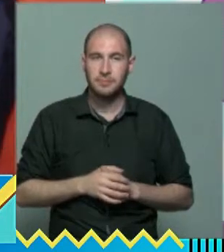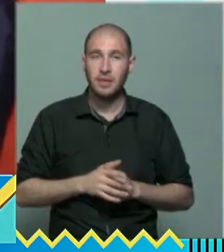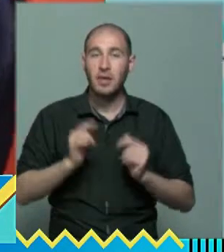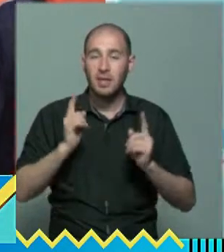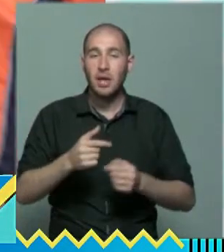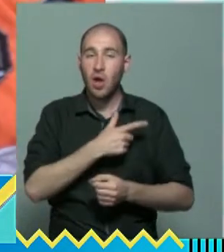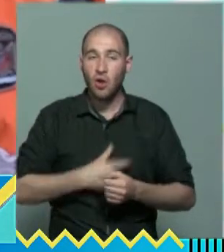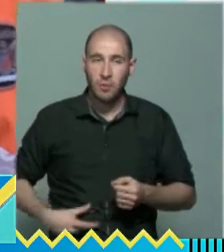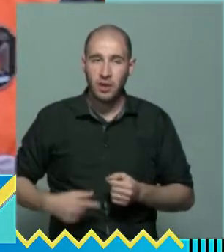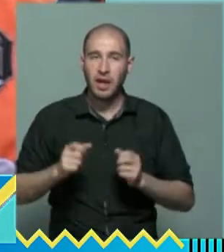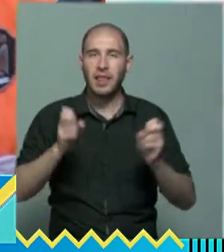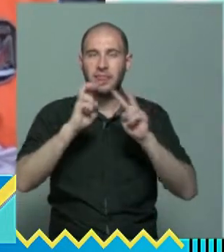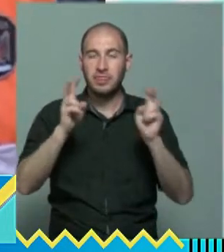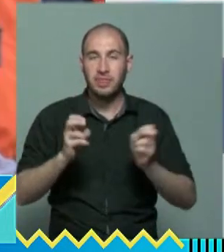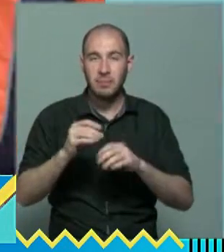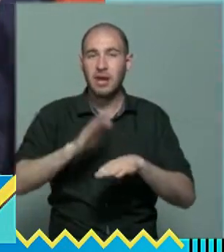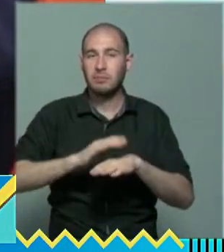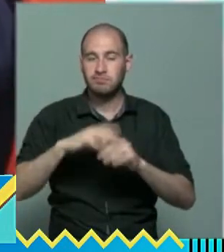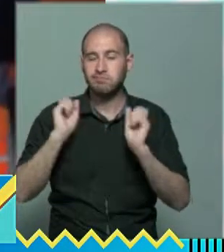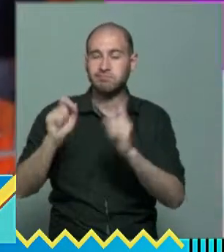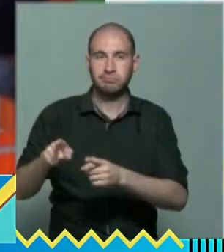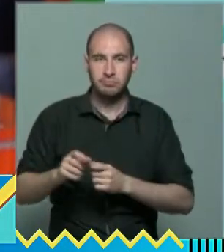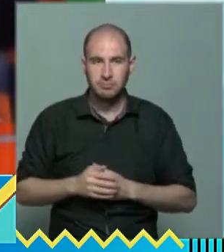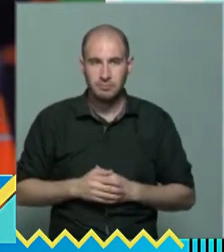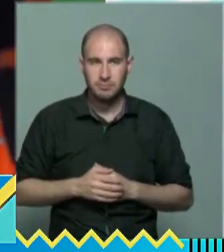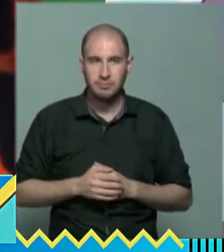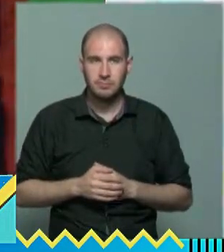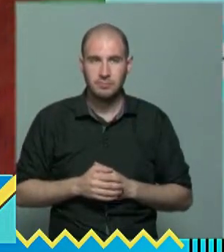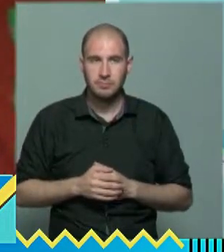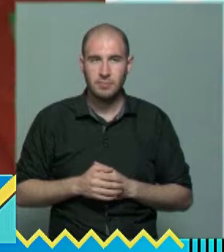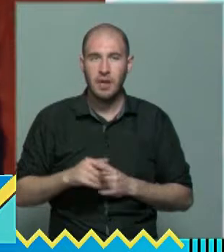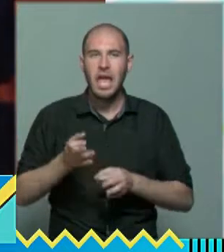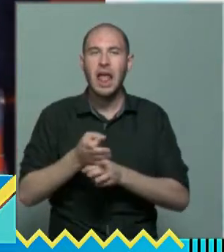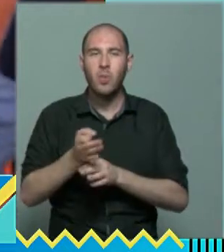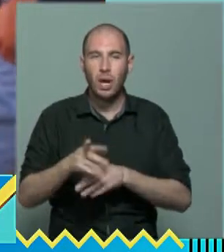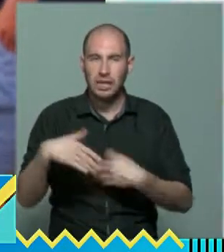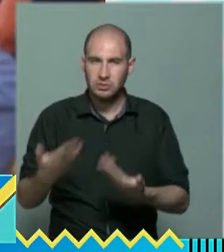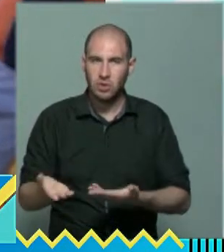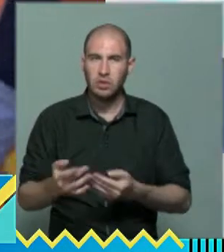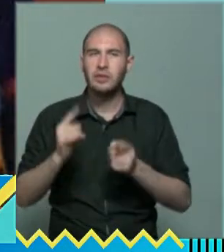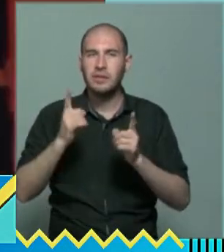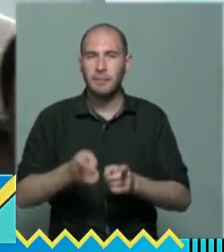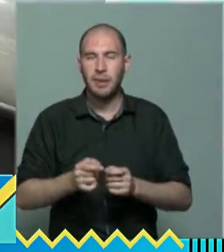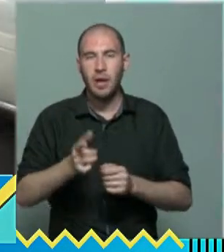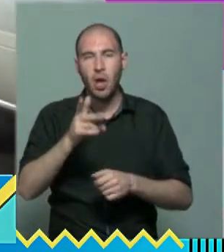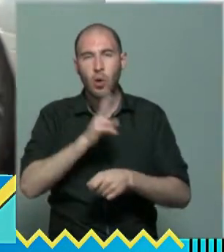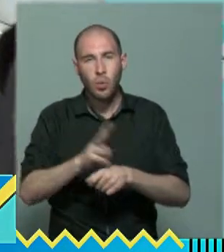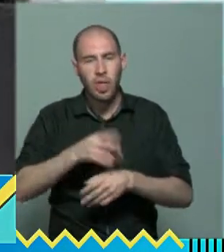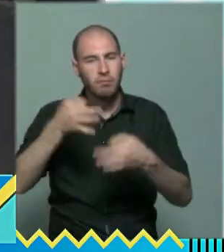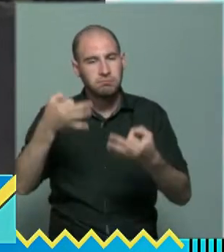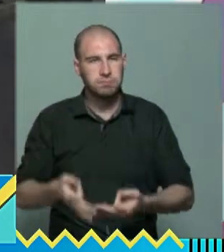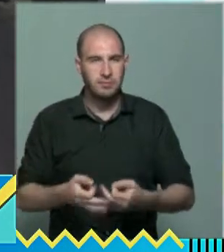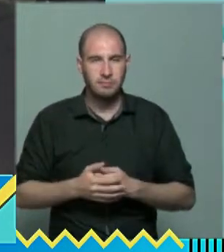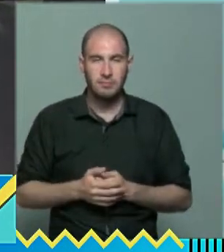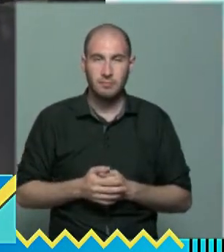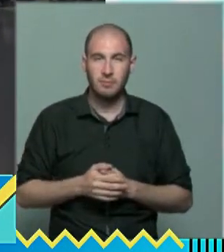sacado el gobierno, ¿no? Todo este tema de gran responsabilidad que tenía, que es dar educación y hacer que la prevención sea efectiva.